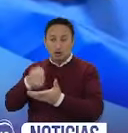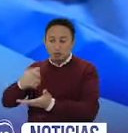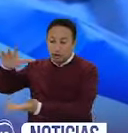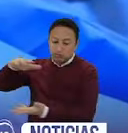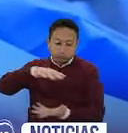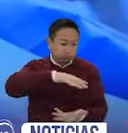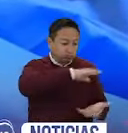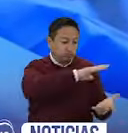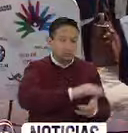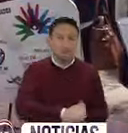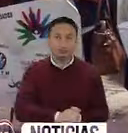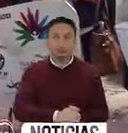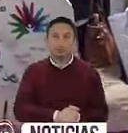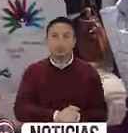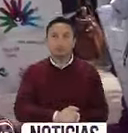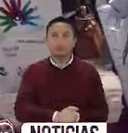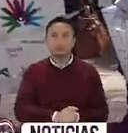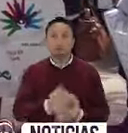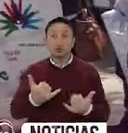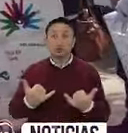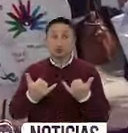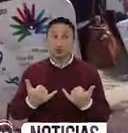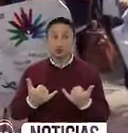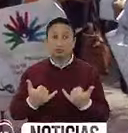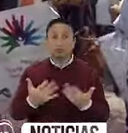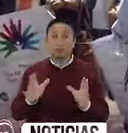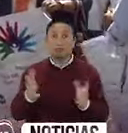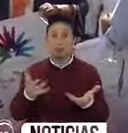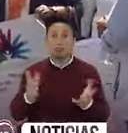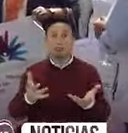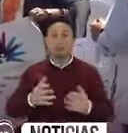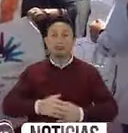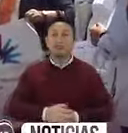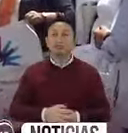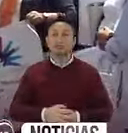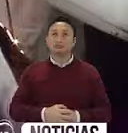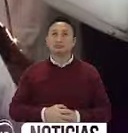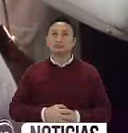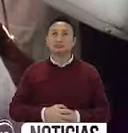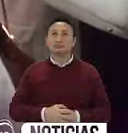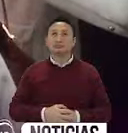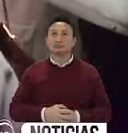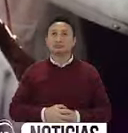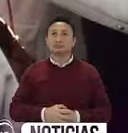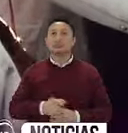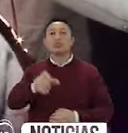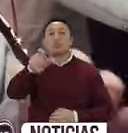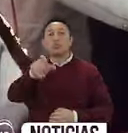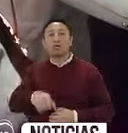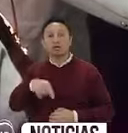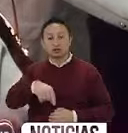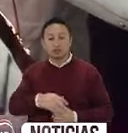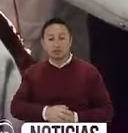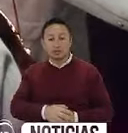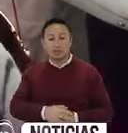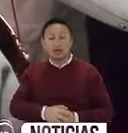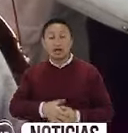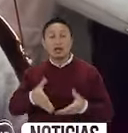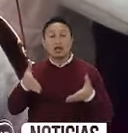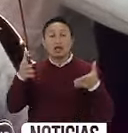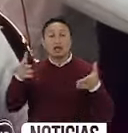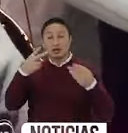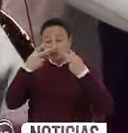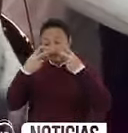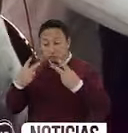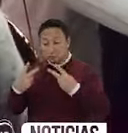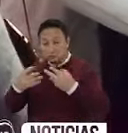esta medicación. Pero la realidad es que no se ha cumplido, manifiestan. Las personas llamadas los entes a revisar que se